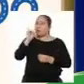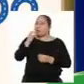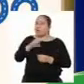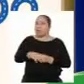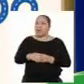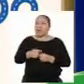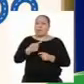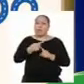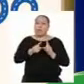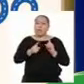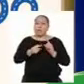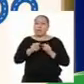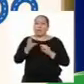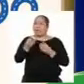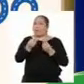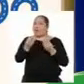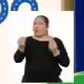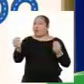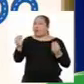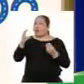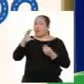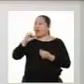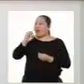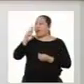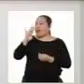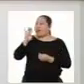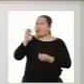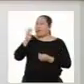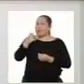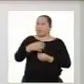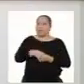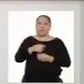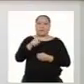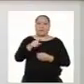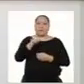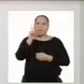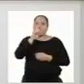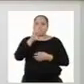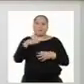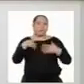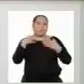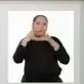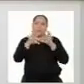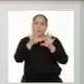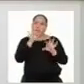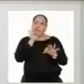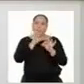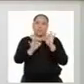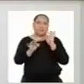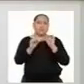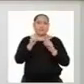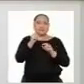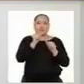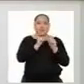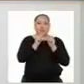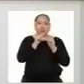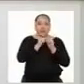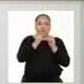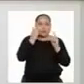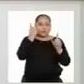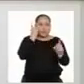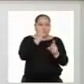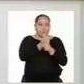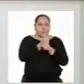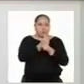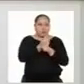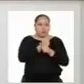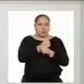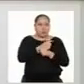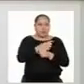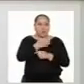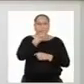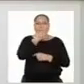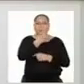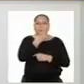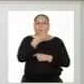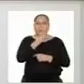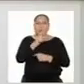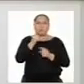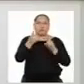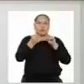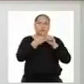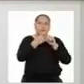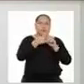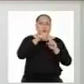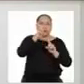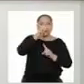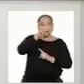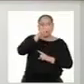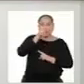sobran carbohidratos. ¿Qué haríamos en este caso? Ahí no podríamos encontrar una cantidad exacta de manzanas, que al multiplicar por 21